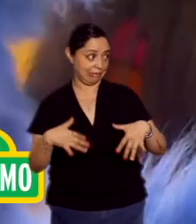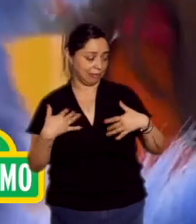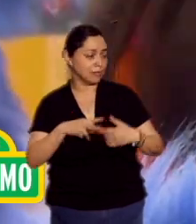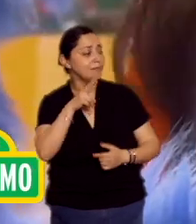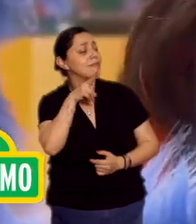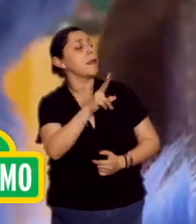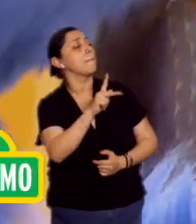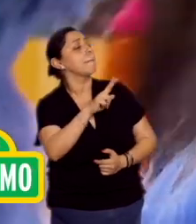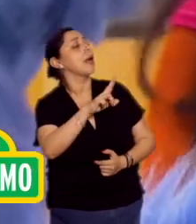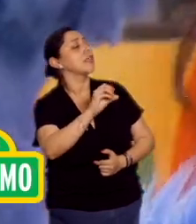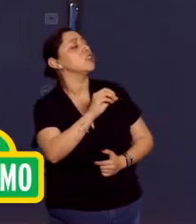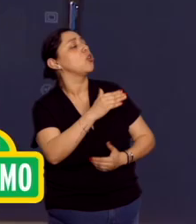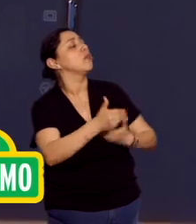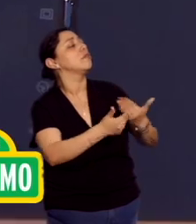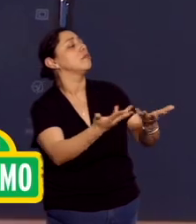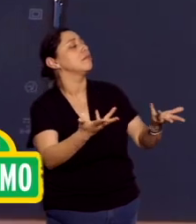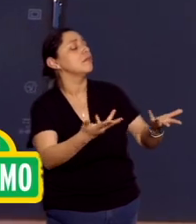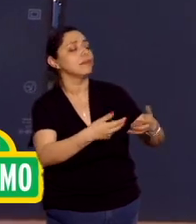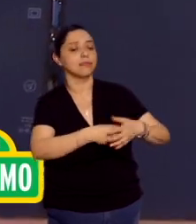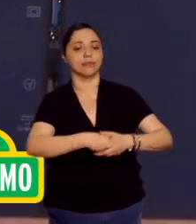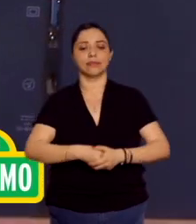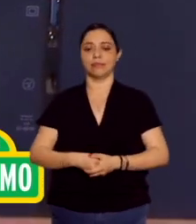¿Cómo vas, Pancho?